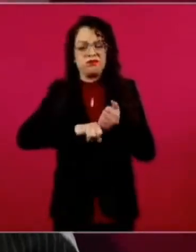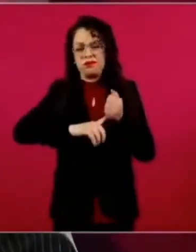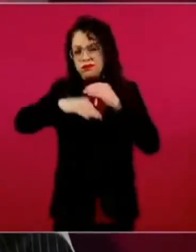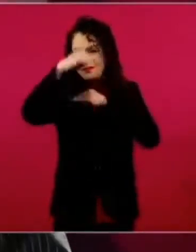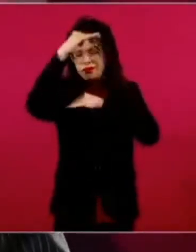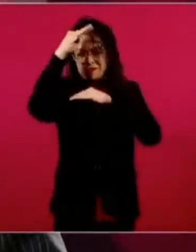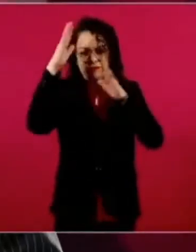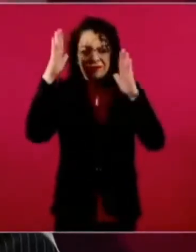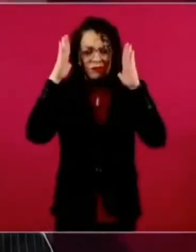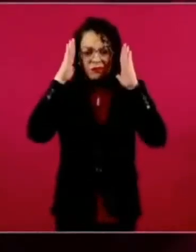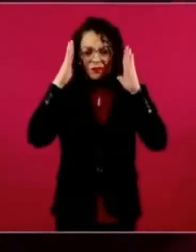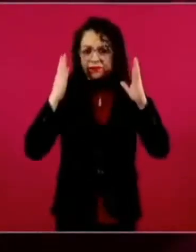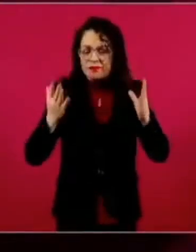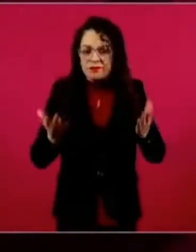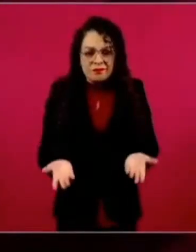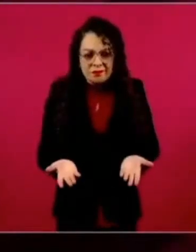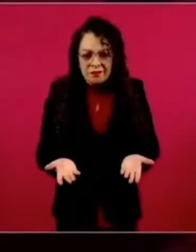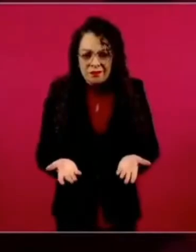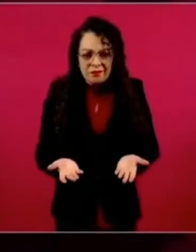y servil,